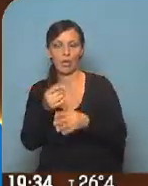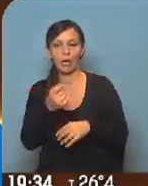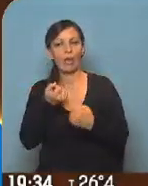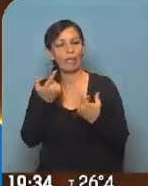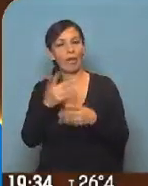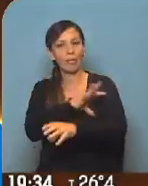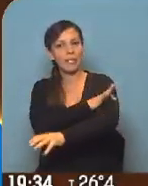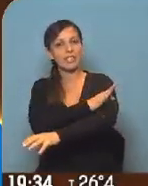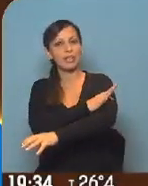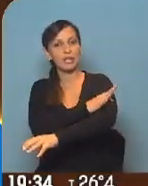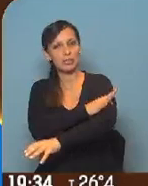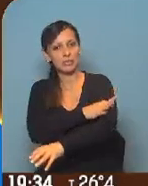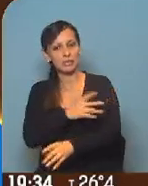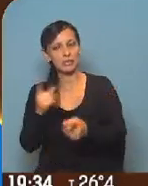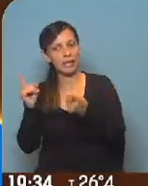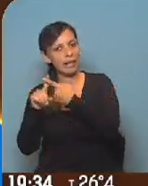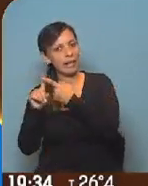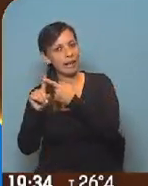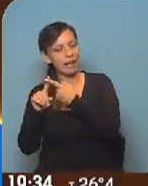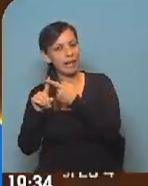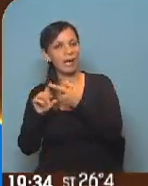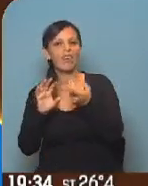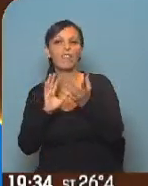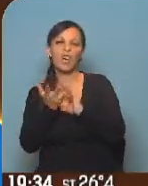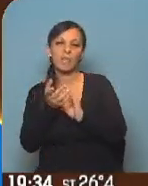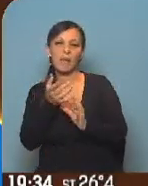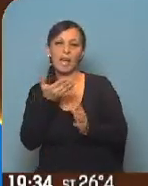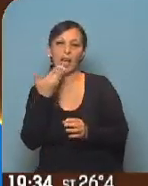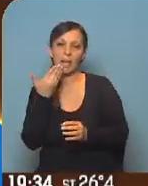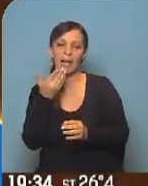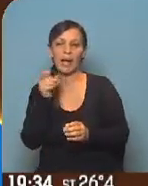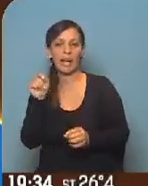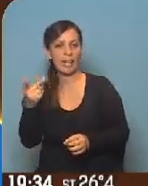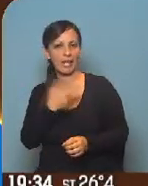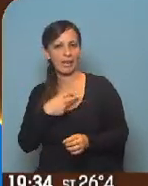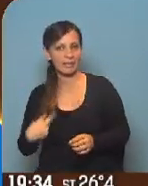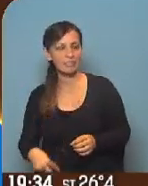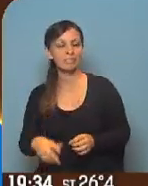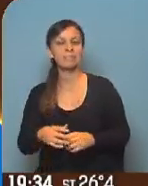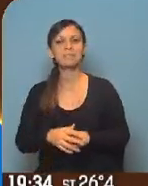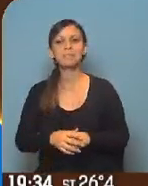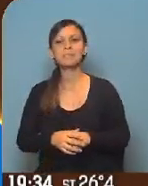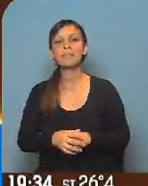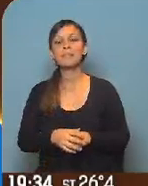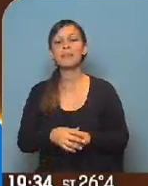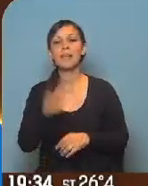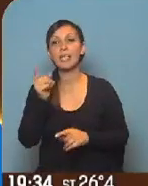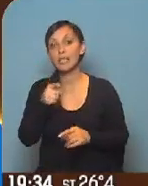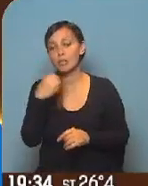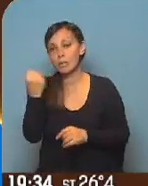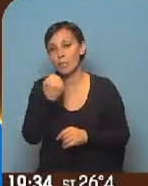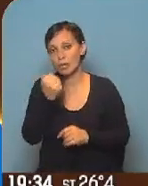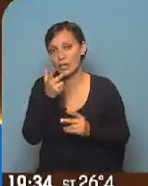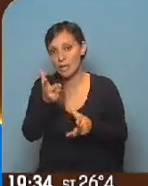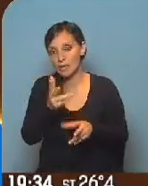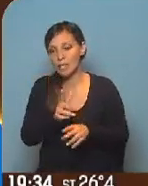en demasía en relación con algunas calificaciones de China un poquito más fuertes, como son un poco más habituales, que de hecho incluso, y esto es importante, de